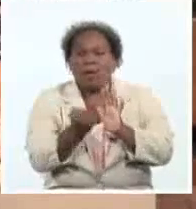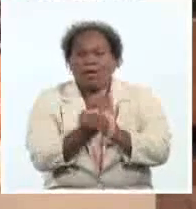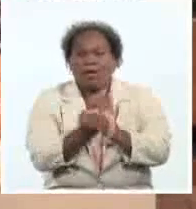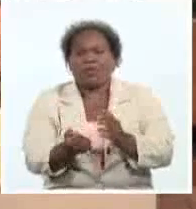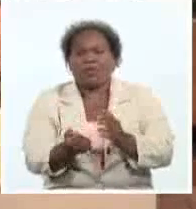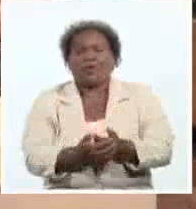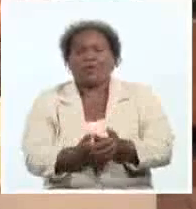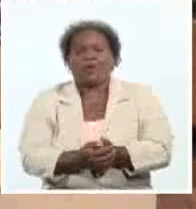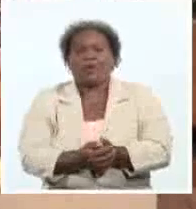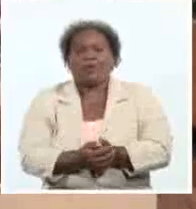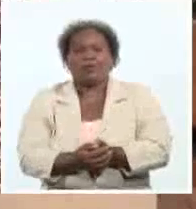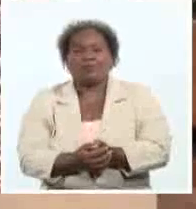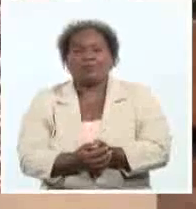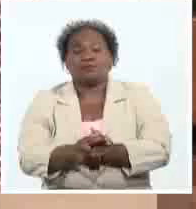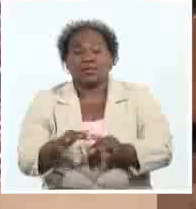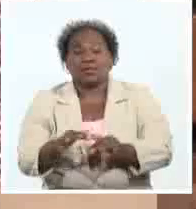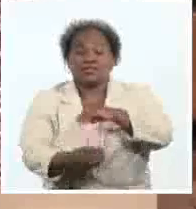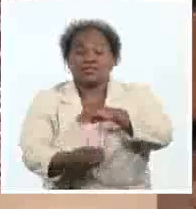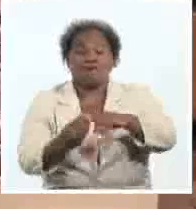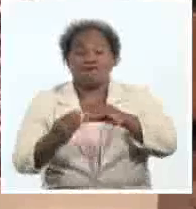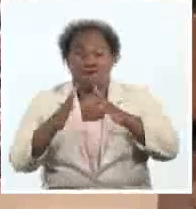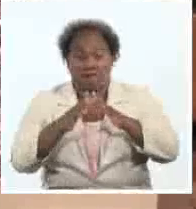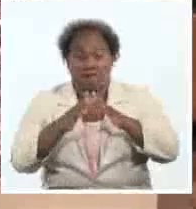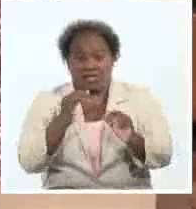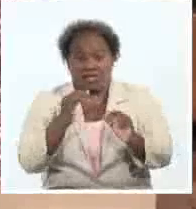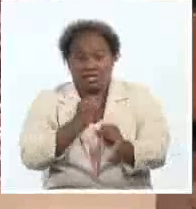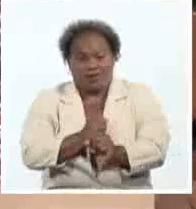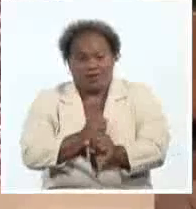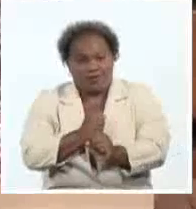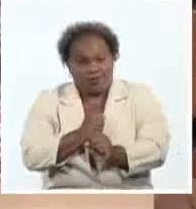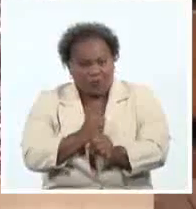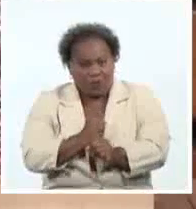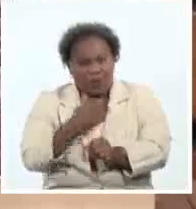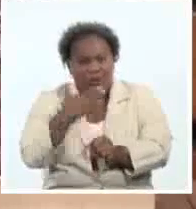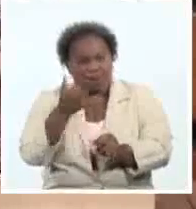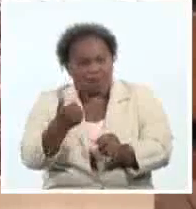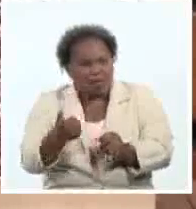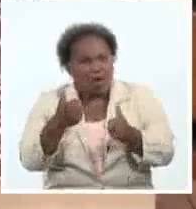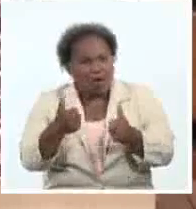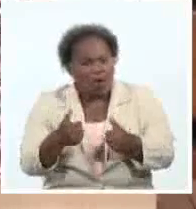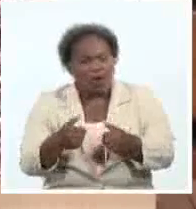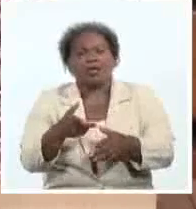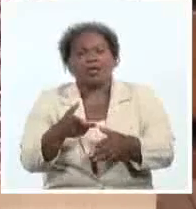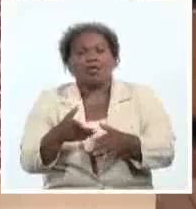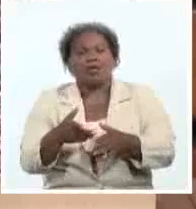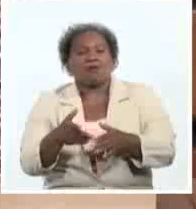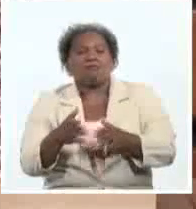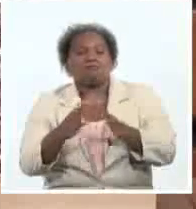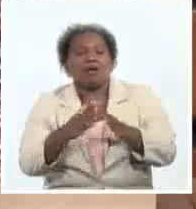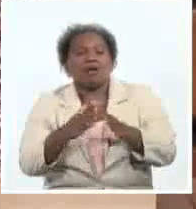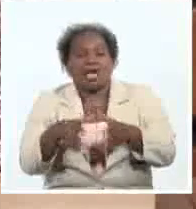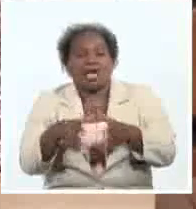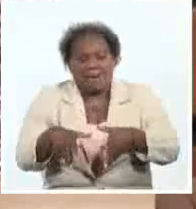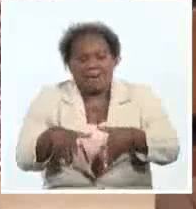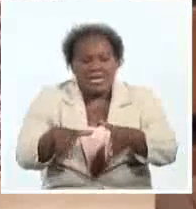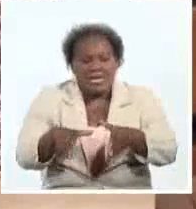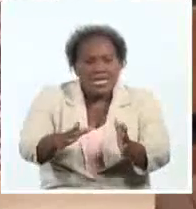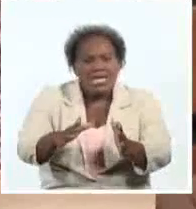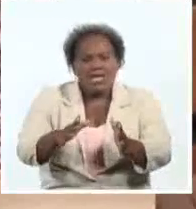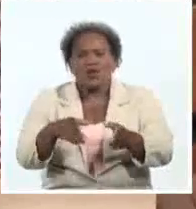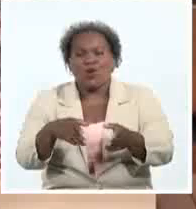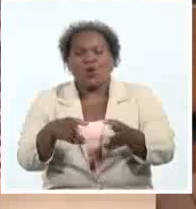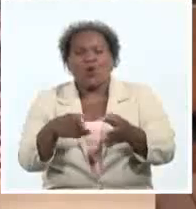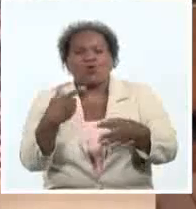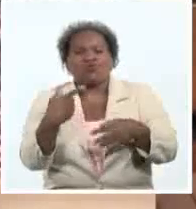obtenido en la producción, y se transforma las viviendas de los trabajadores, la vivienda de los productores, el camino, los temas sociales